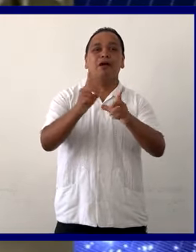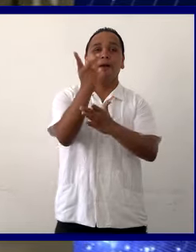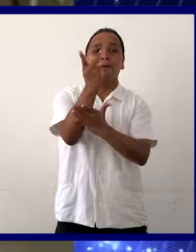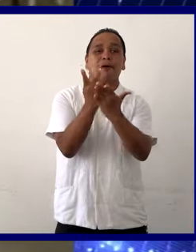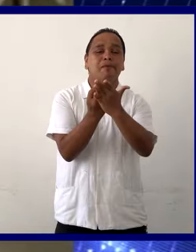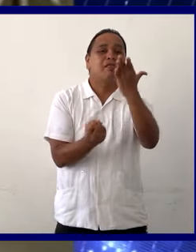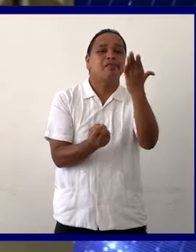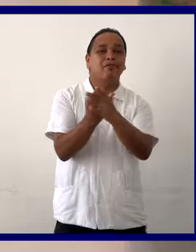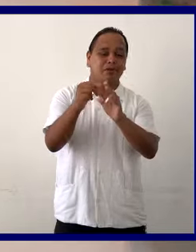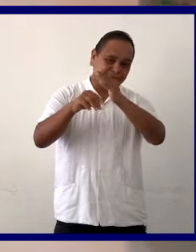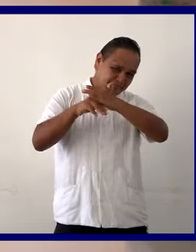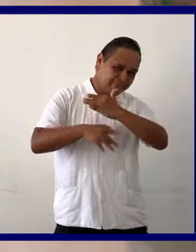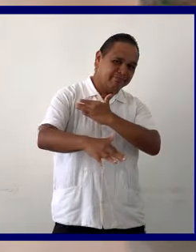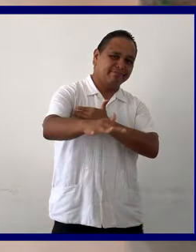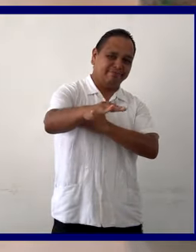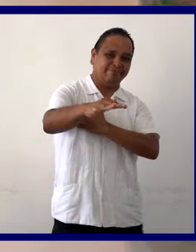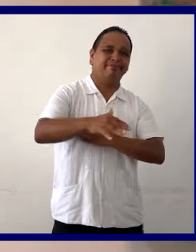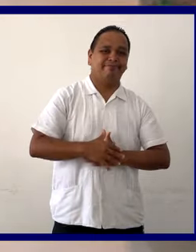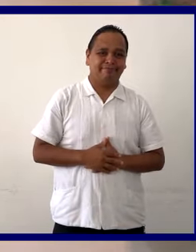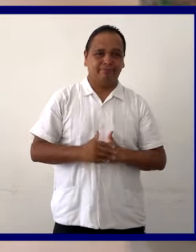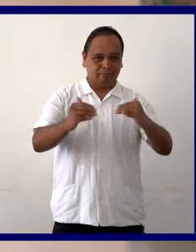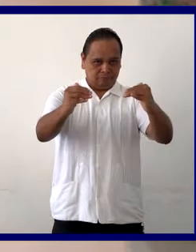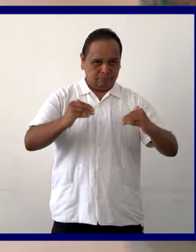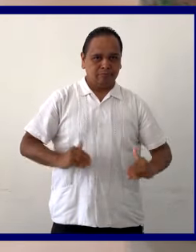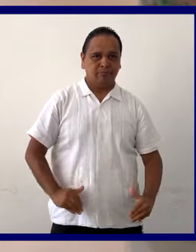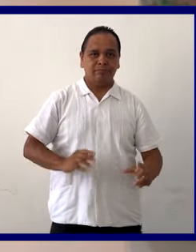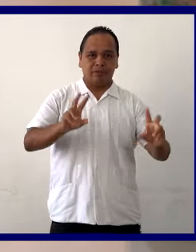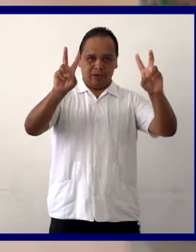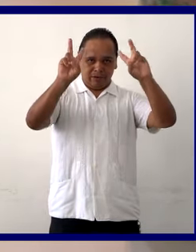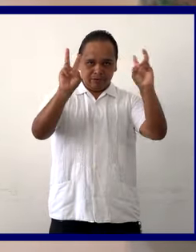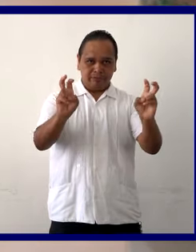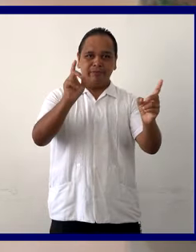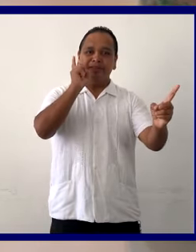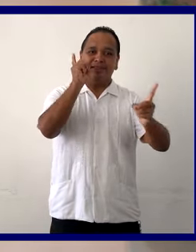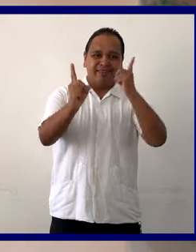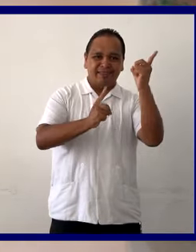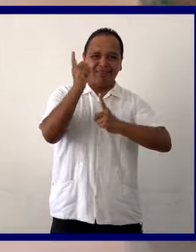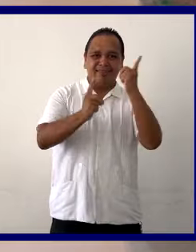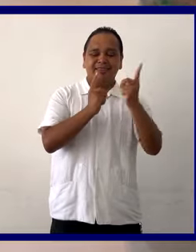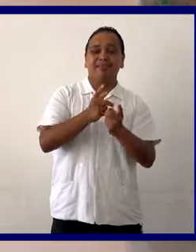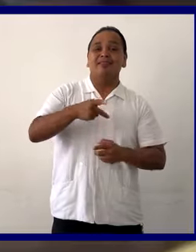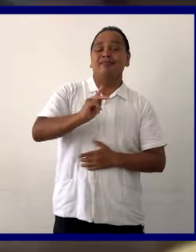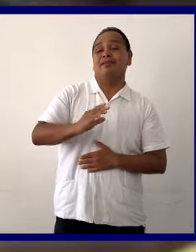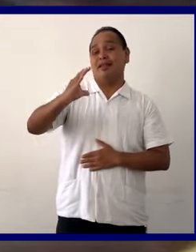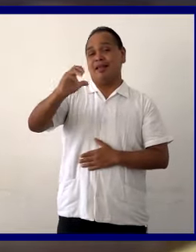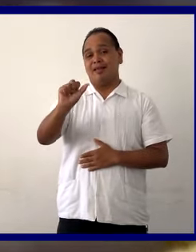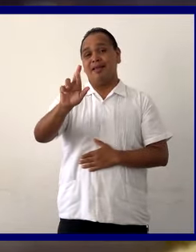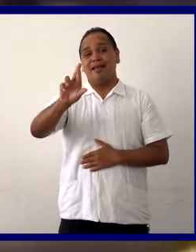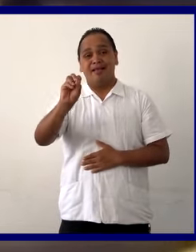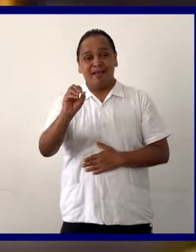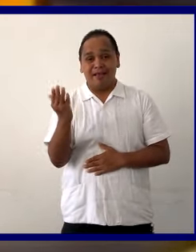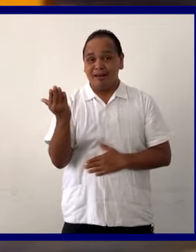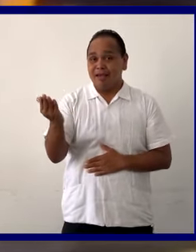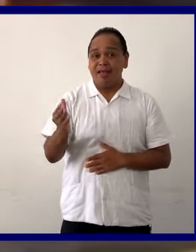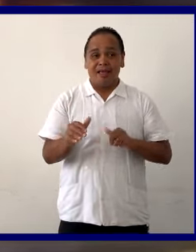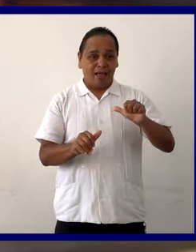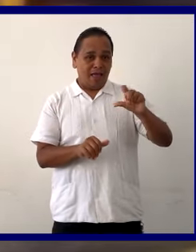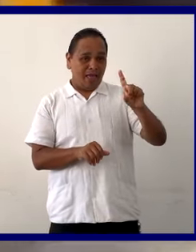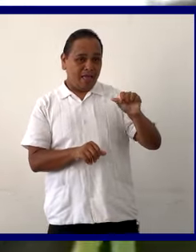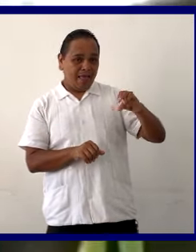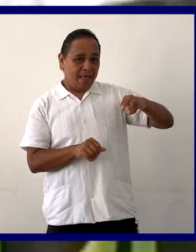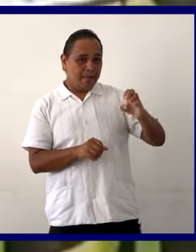fecha. Y pasando a temas deportivos, todos nos reímos con los memes del botellazo de Carlos Trejo a Alfredo Adame. Aunque Adame ya lo